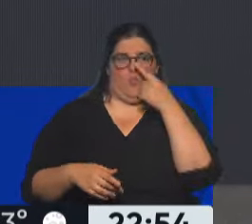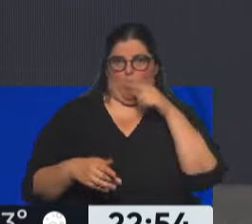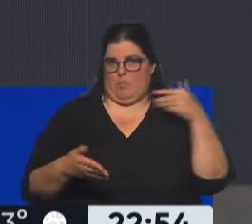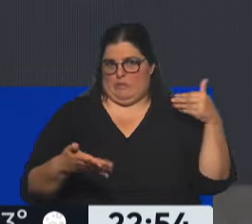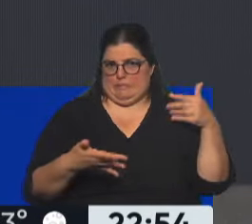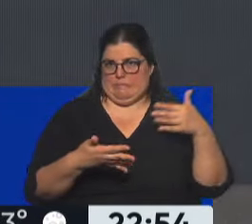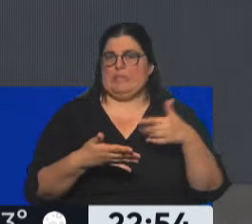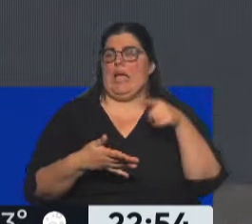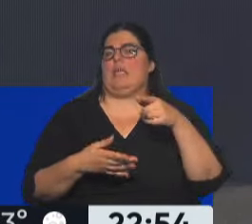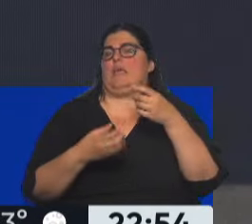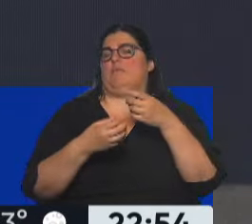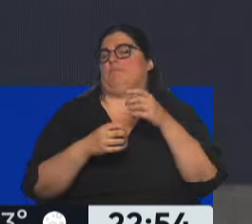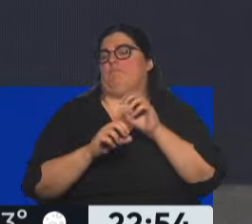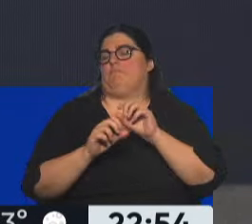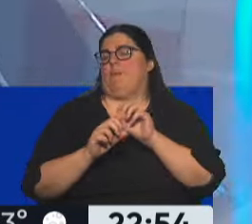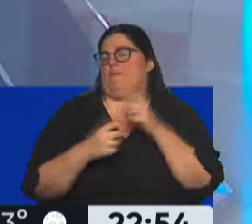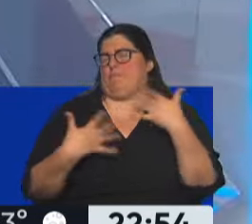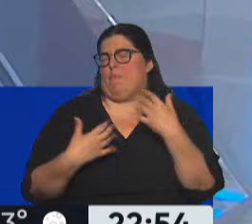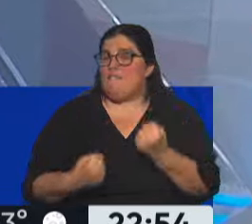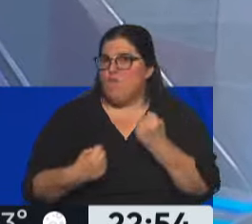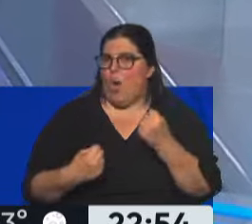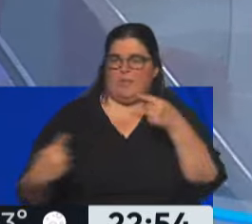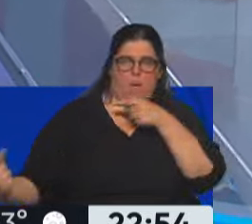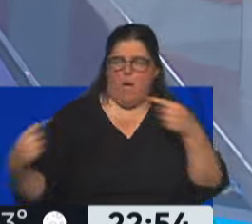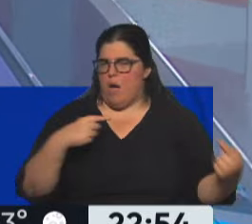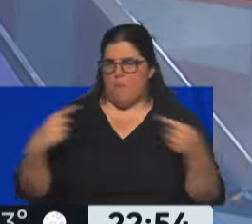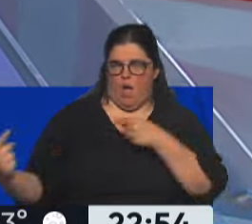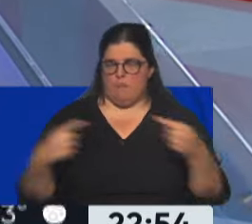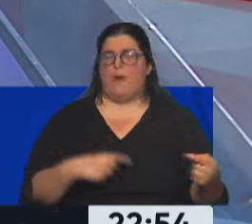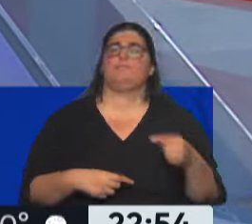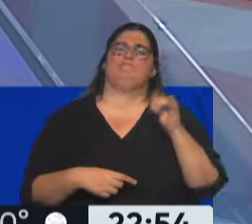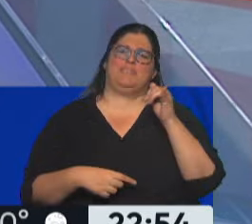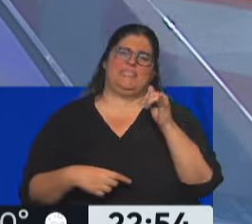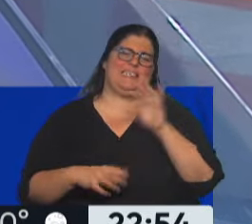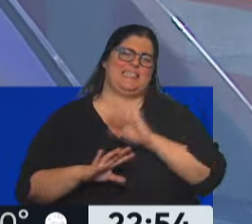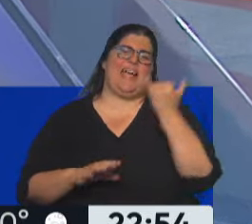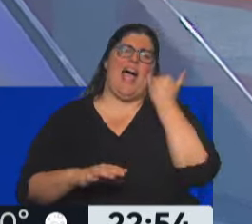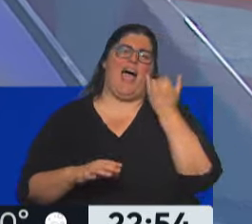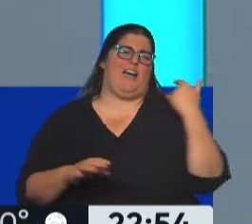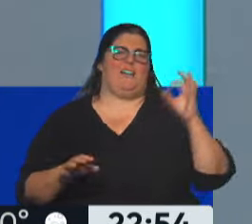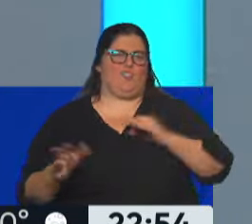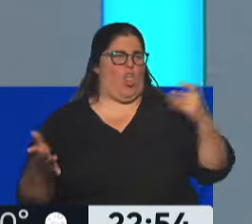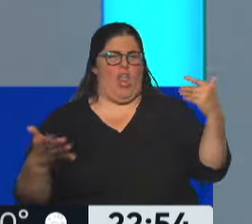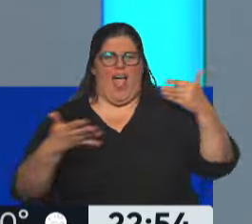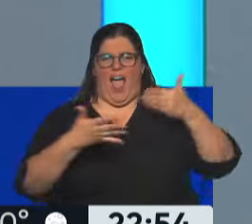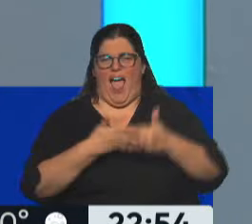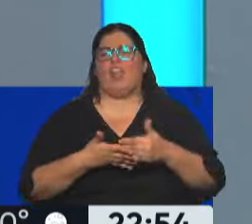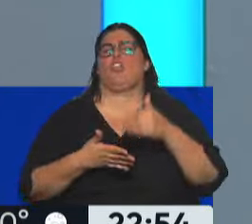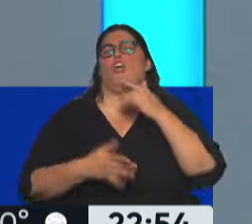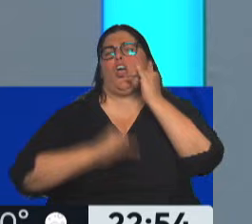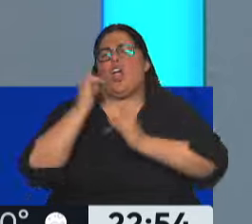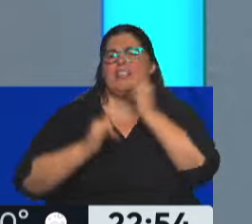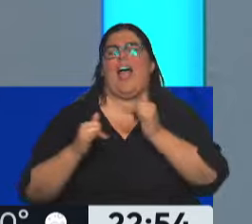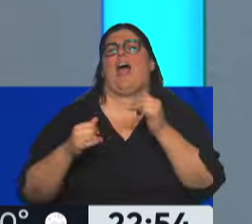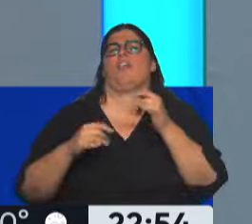acusaciones Leticia de ambos candidatos No sí Pablo además si todo el año estuvimos contando la campaña que tuvo tantos condimentos que de hecho se